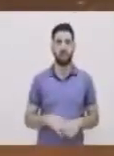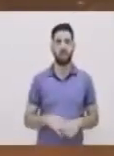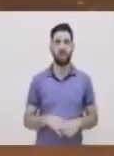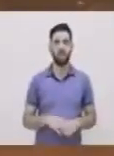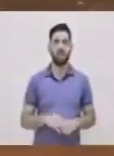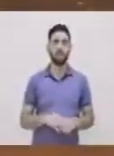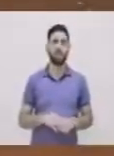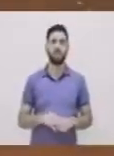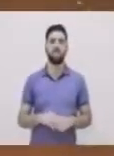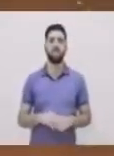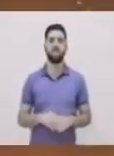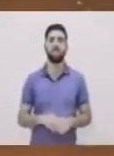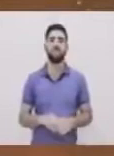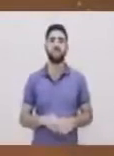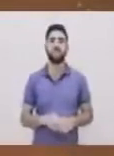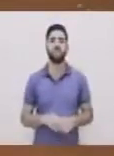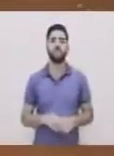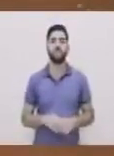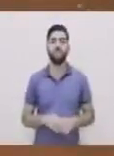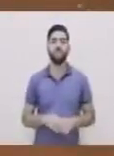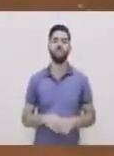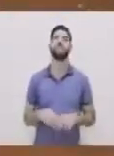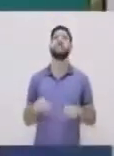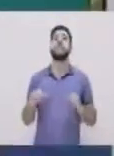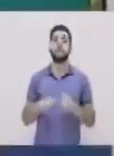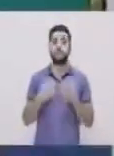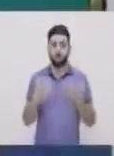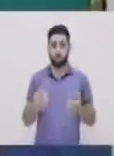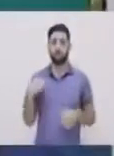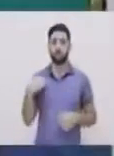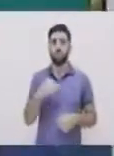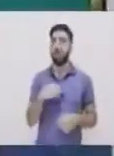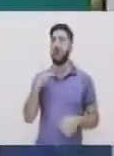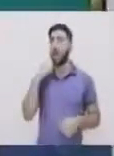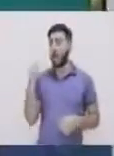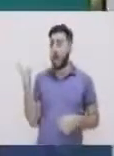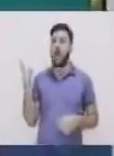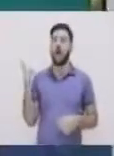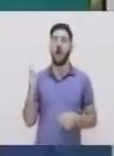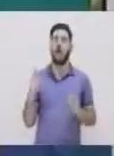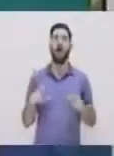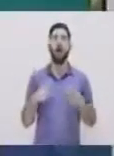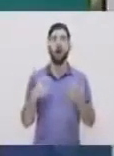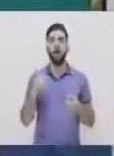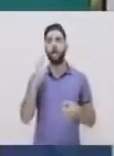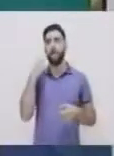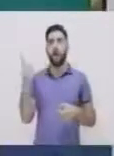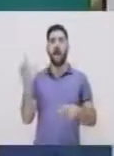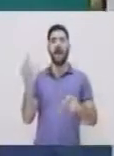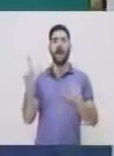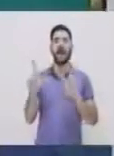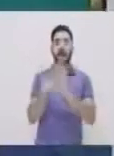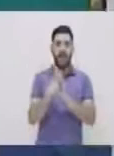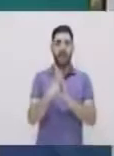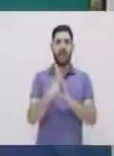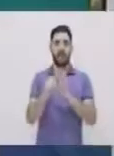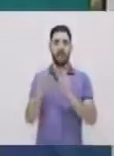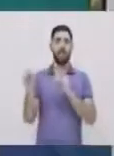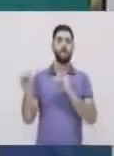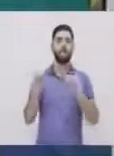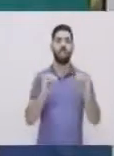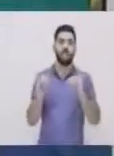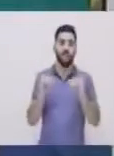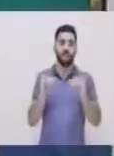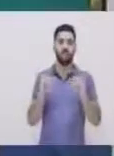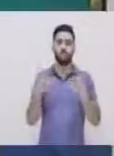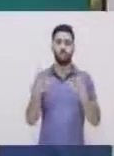sale despedida la canica del otro extremo. Así vemos entonces demostrada la ley de conservación de la cantidad